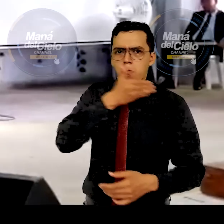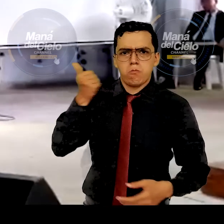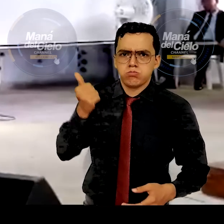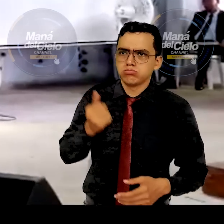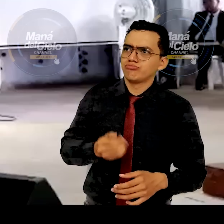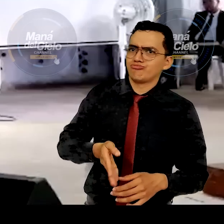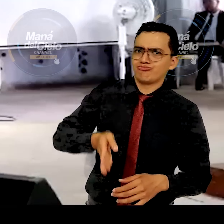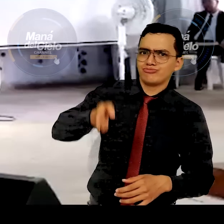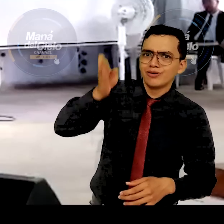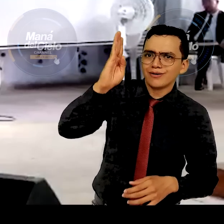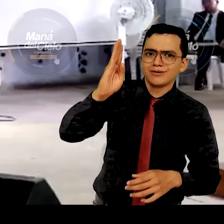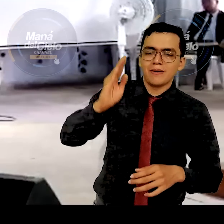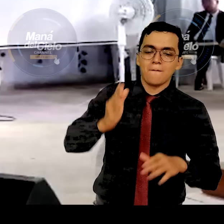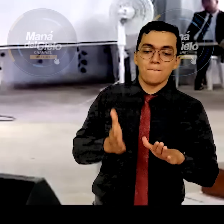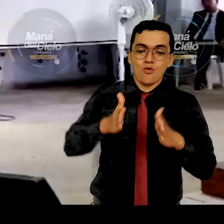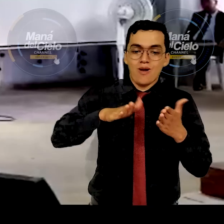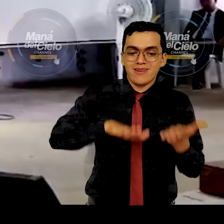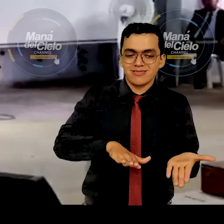problema.